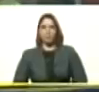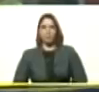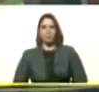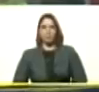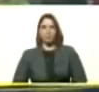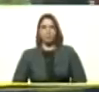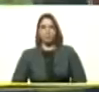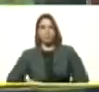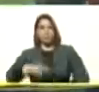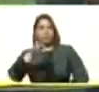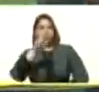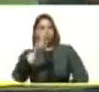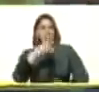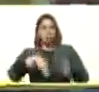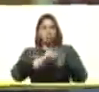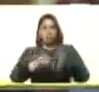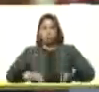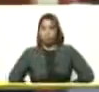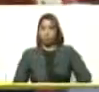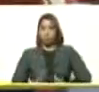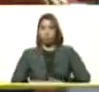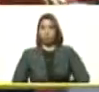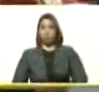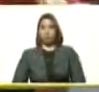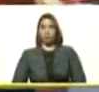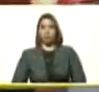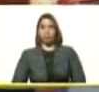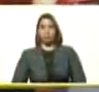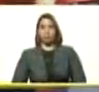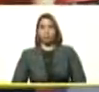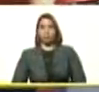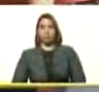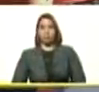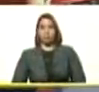La R del renacer.